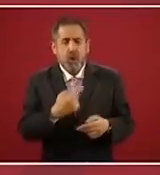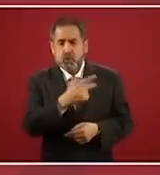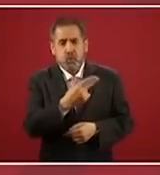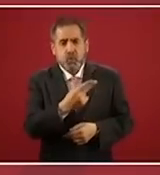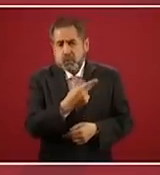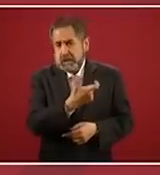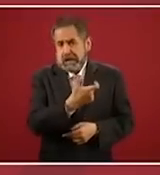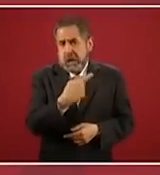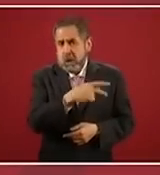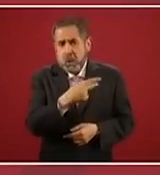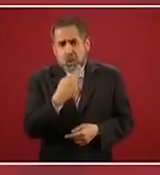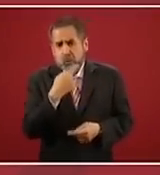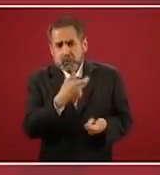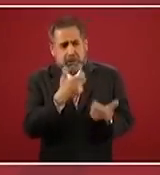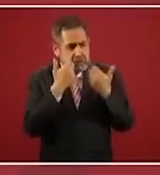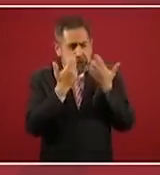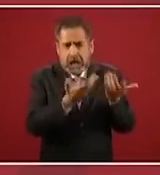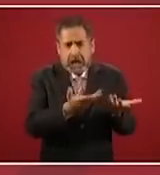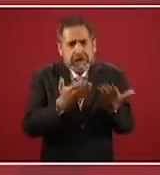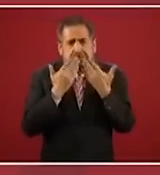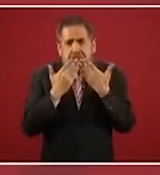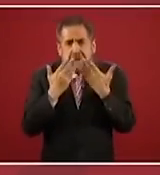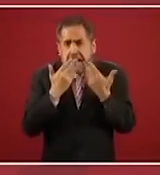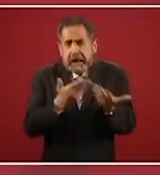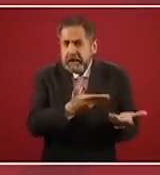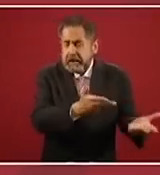dinero de la manera que quieran